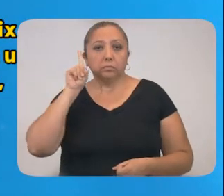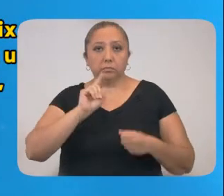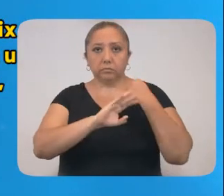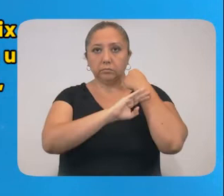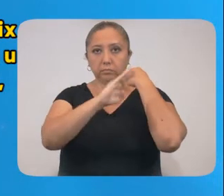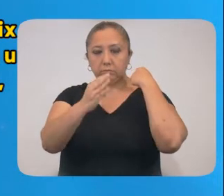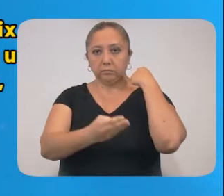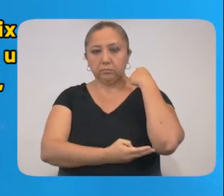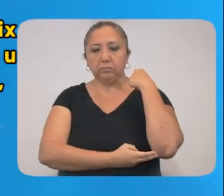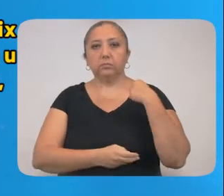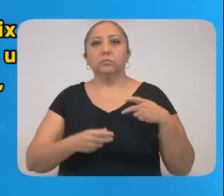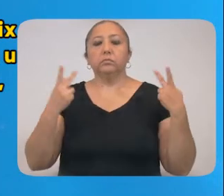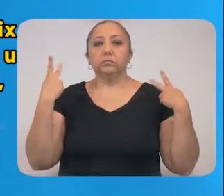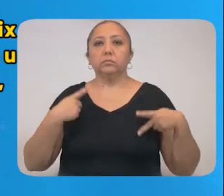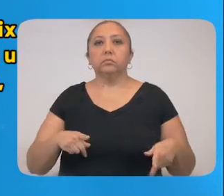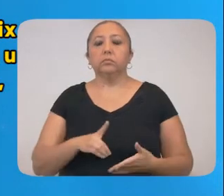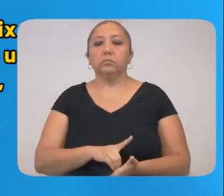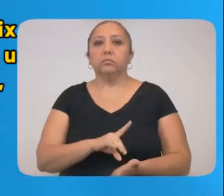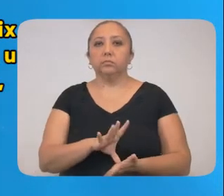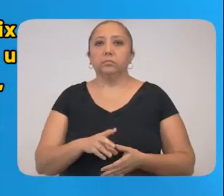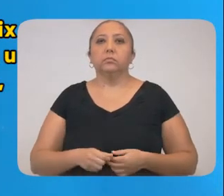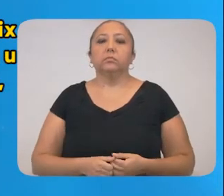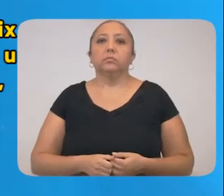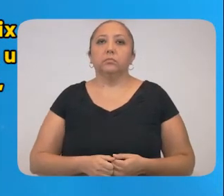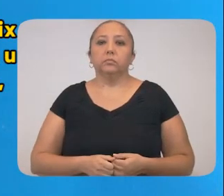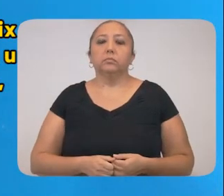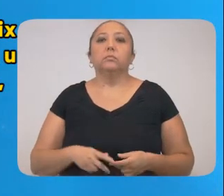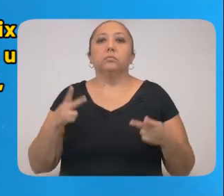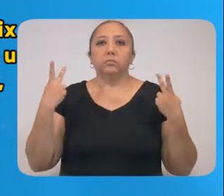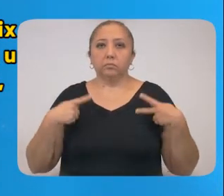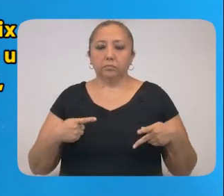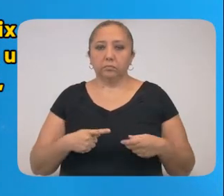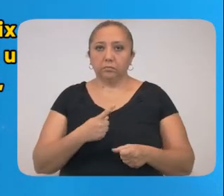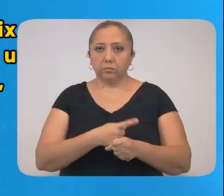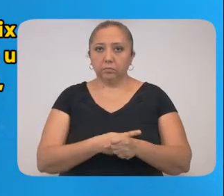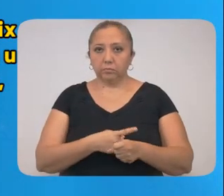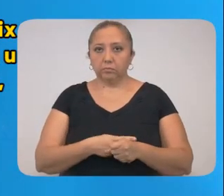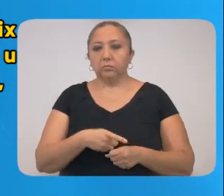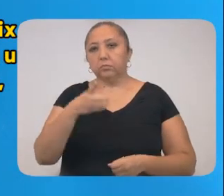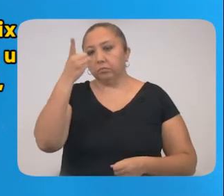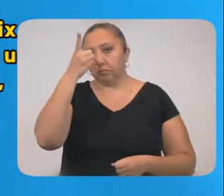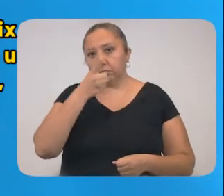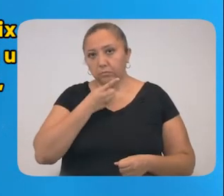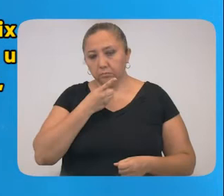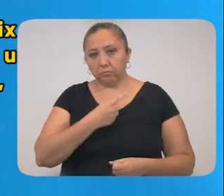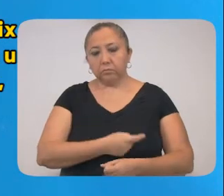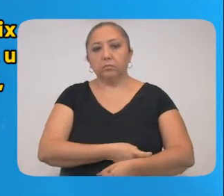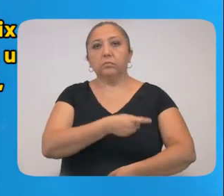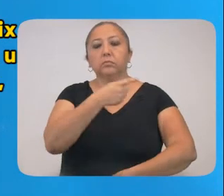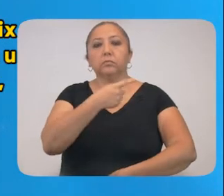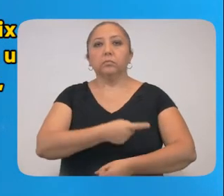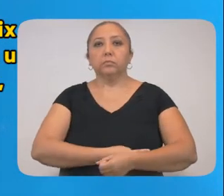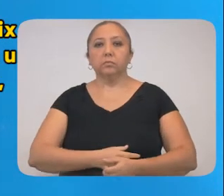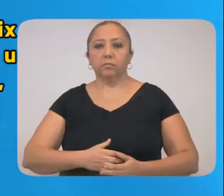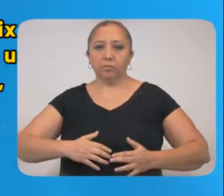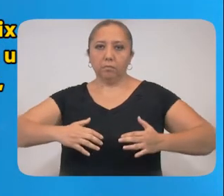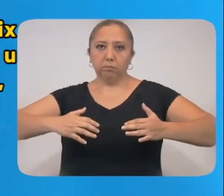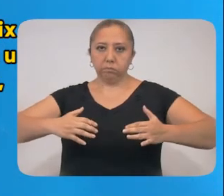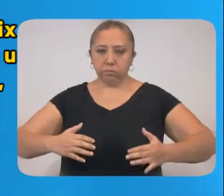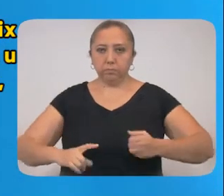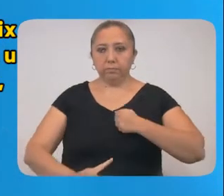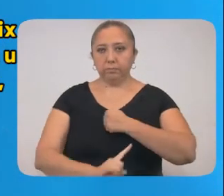mujeres embarazadas, personas con discapacidad, personas con padecimientos como diabetes, hipertensión,